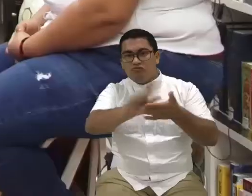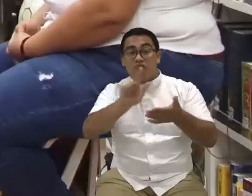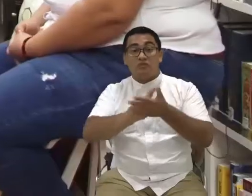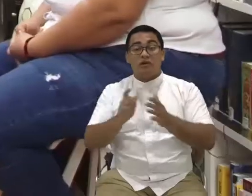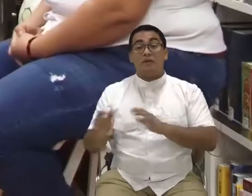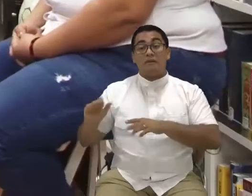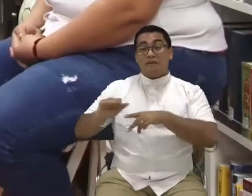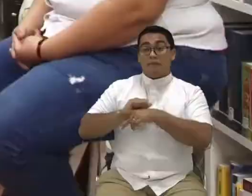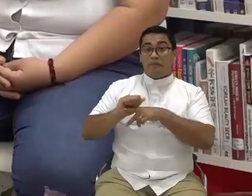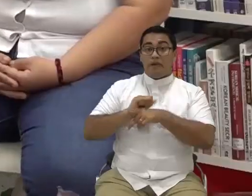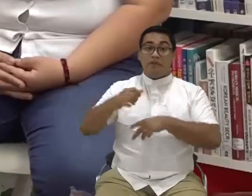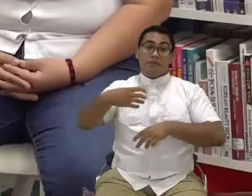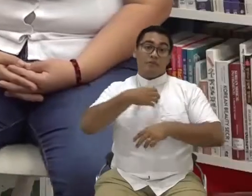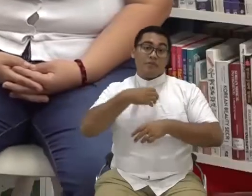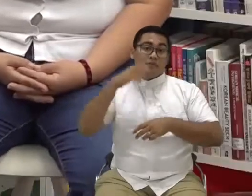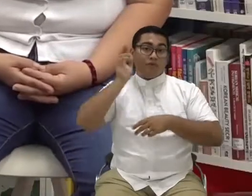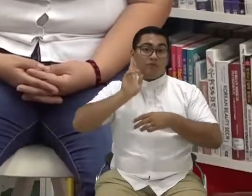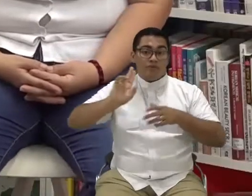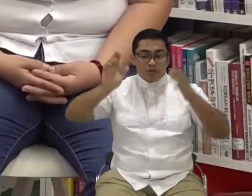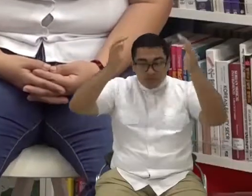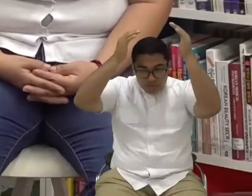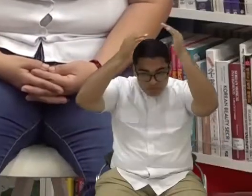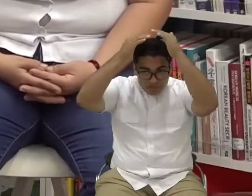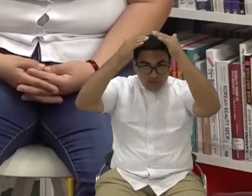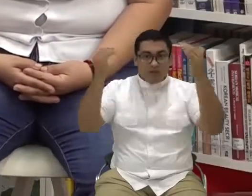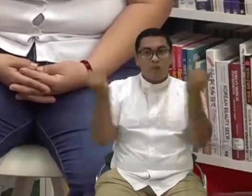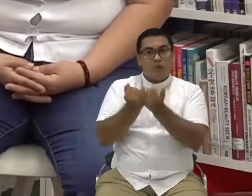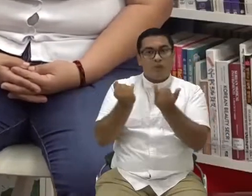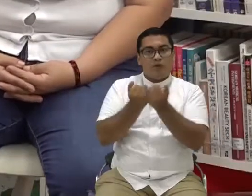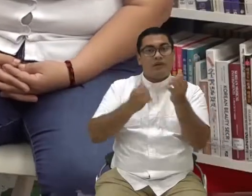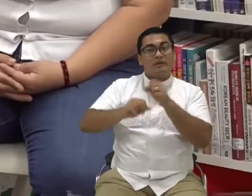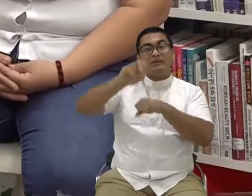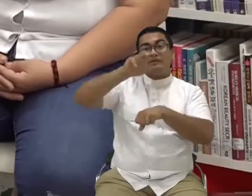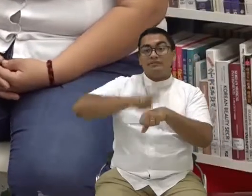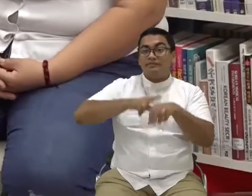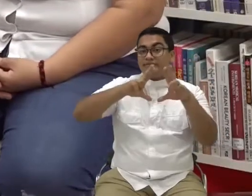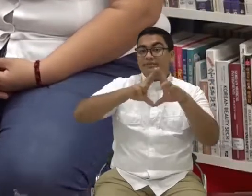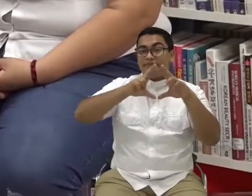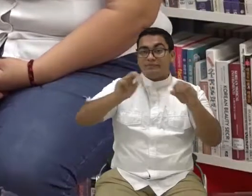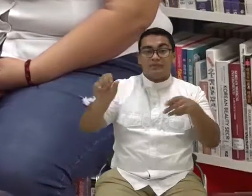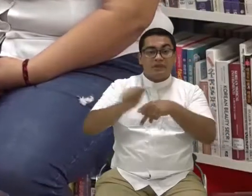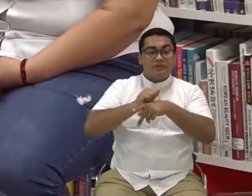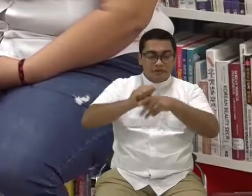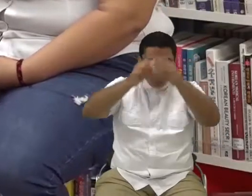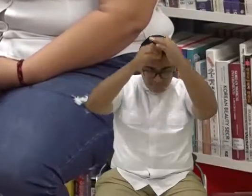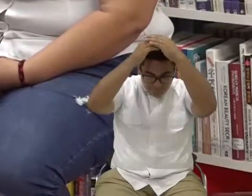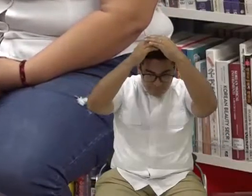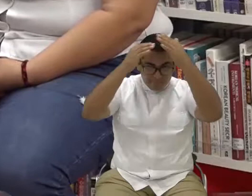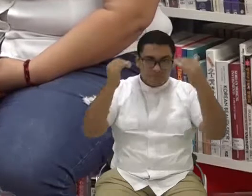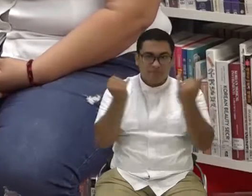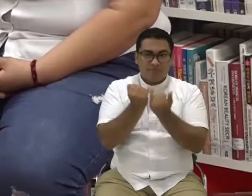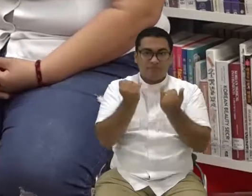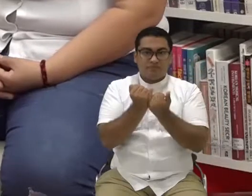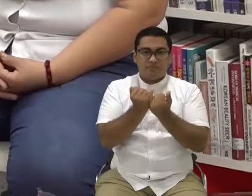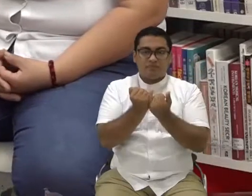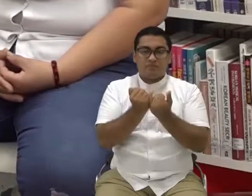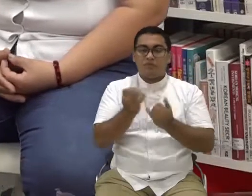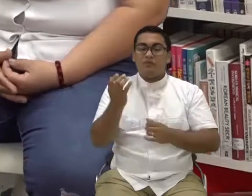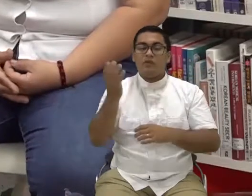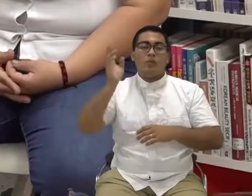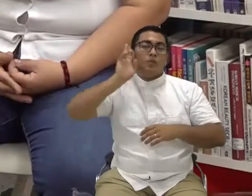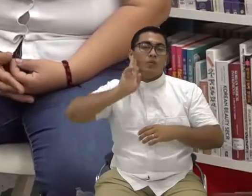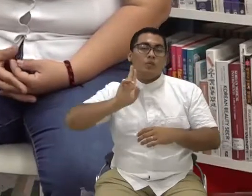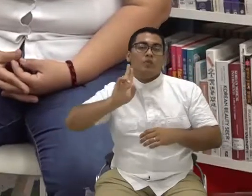como simulacros internos. Entonces, todas estas acciones que nosotros hemos tomado, nosotros creemos que es necesario. El rol de